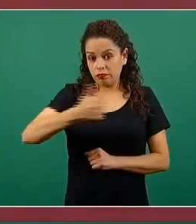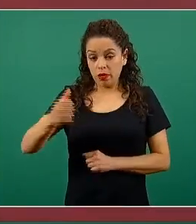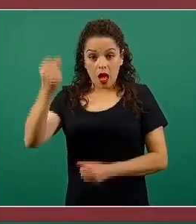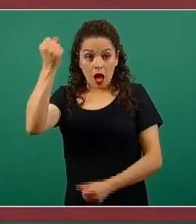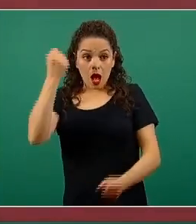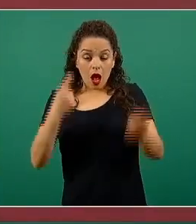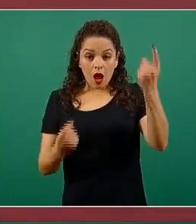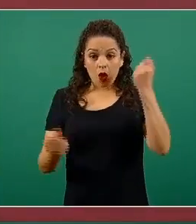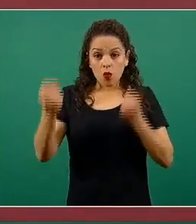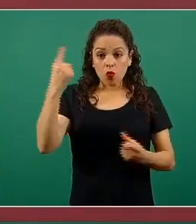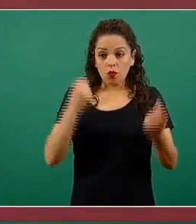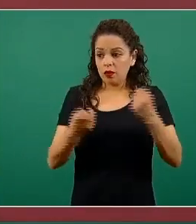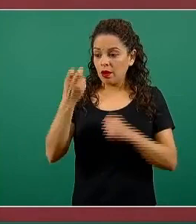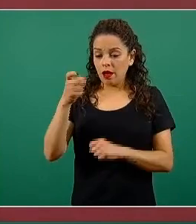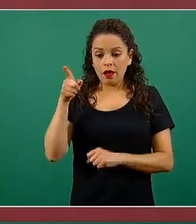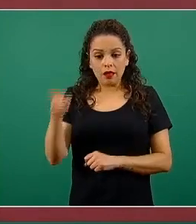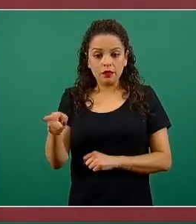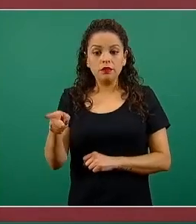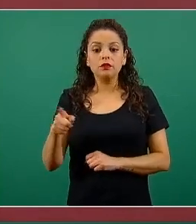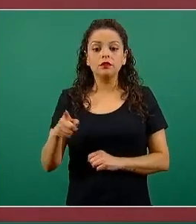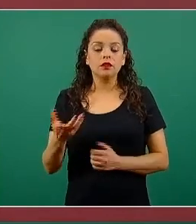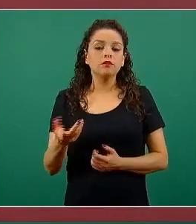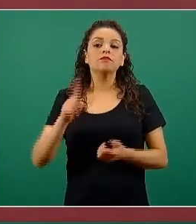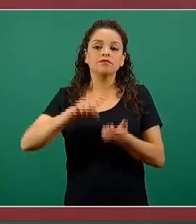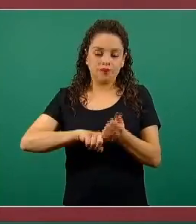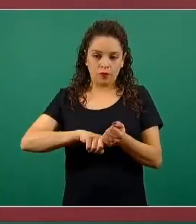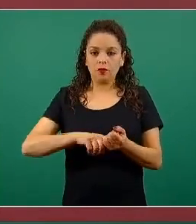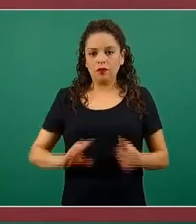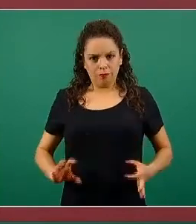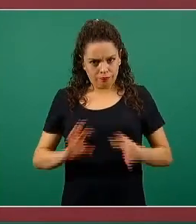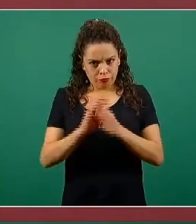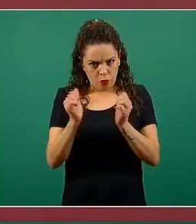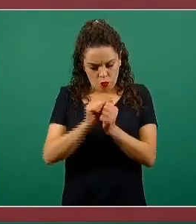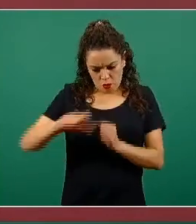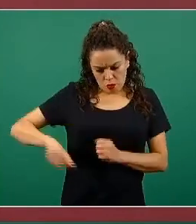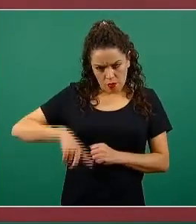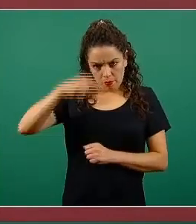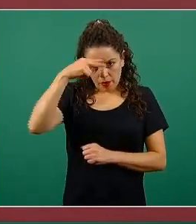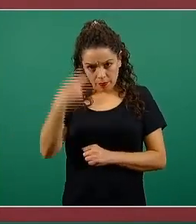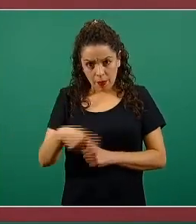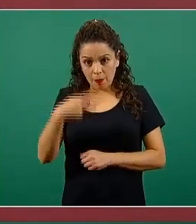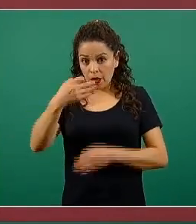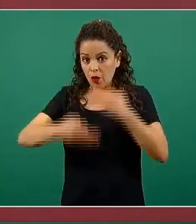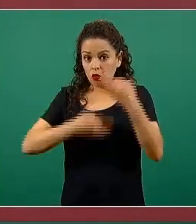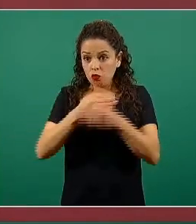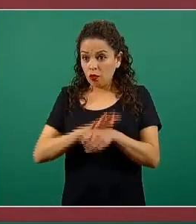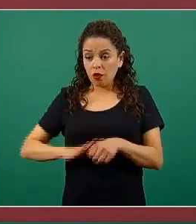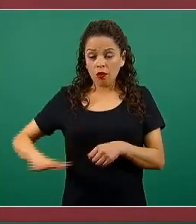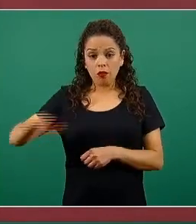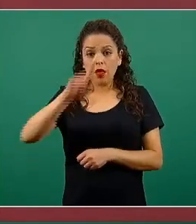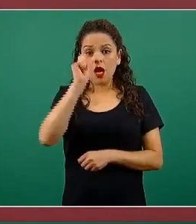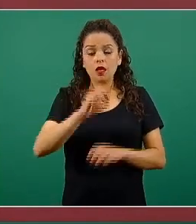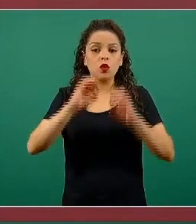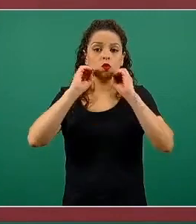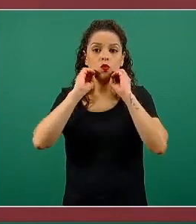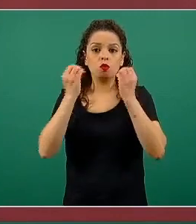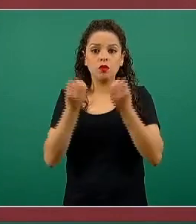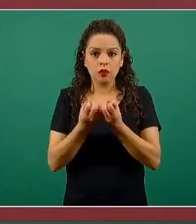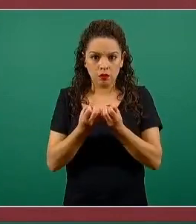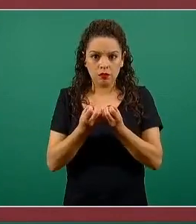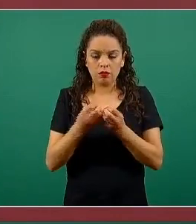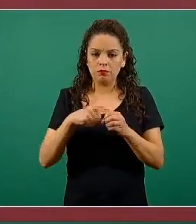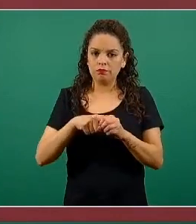de estas entidades son parte del gobierno mexicano, son todas ellas organismos